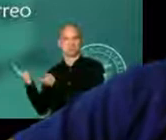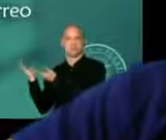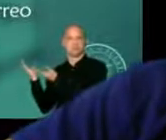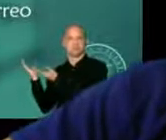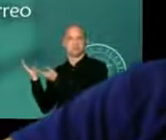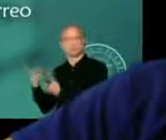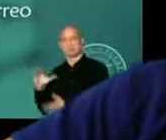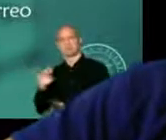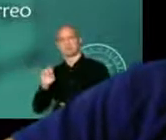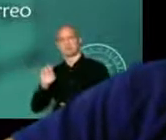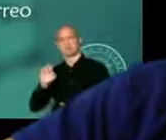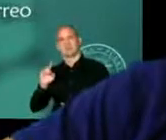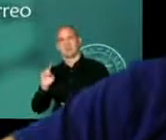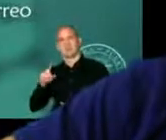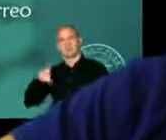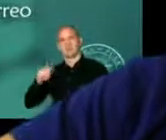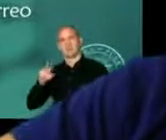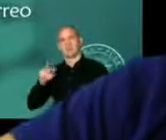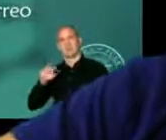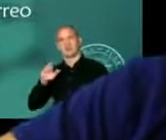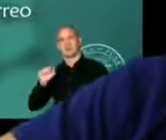25% de capacidad de la iglesia,